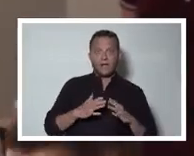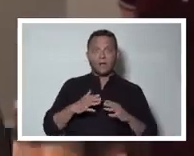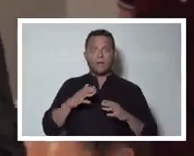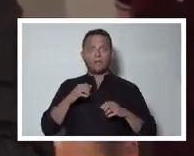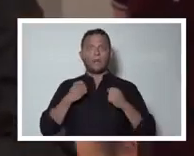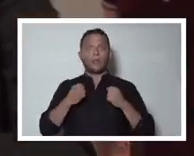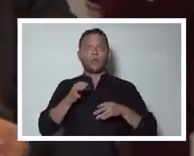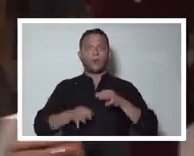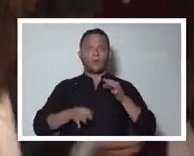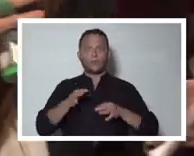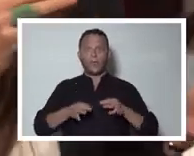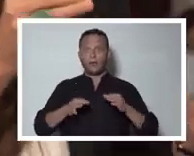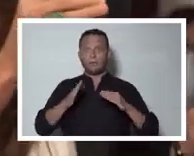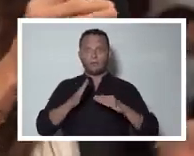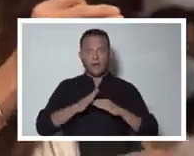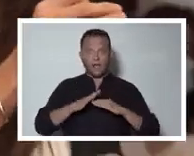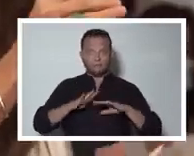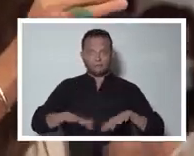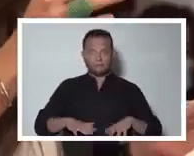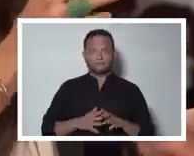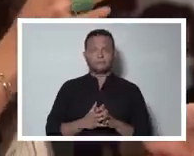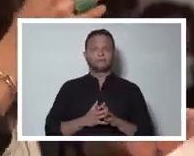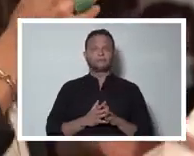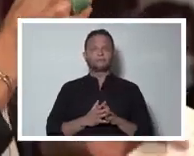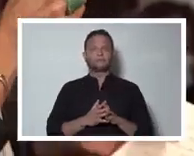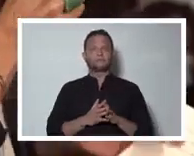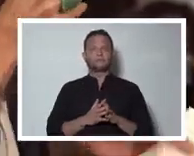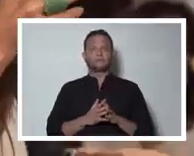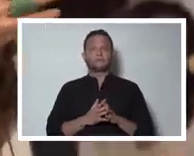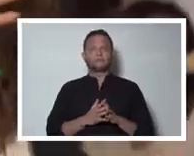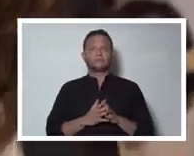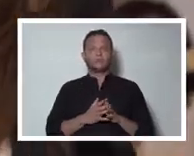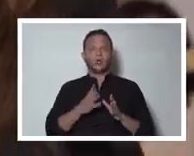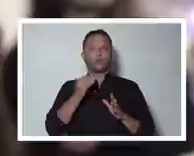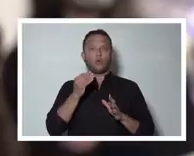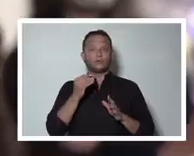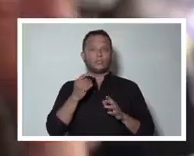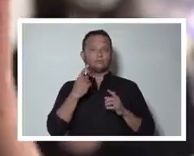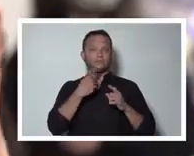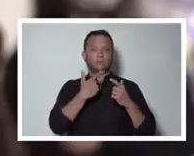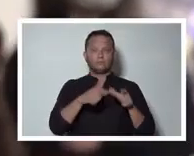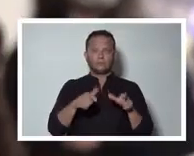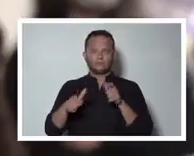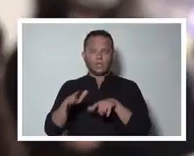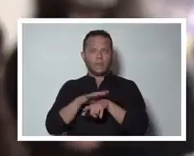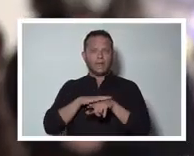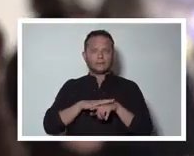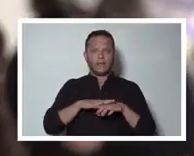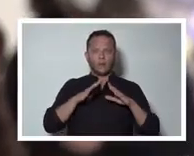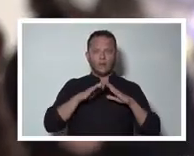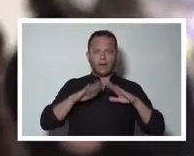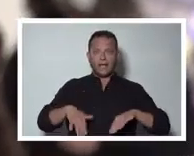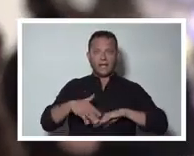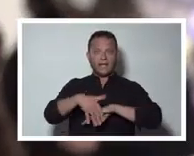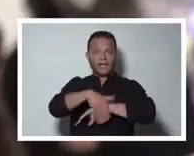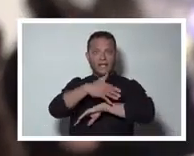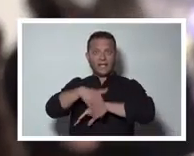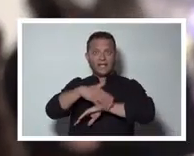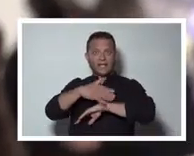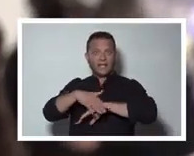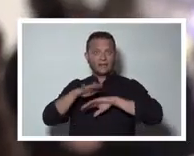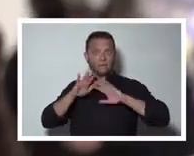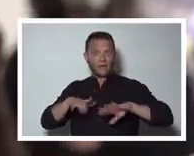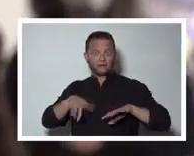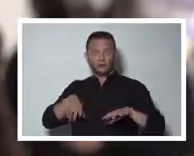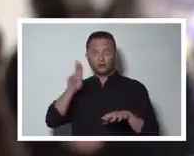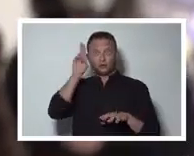judicial paró incluso Muchísimas las dependencias del Estado paró la calle no sé cómo se vivió acá